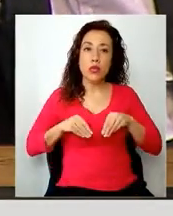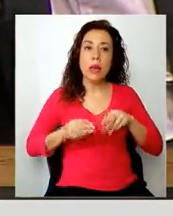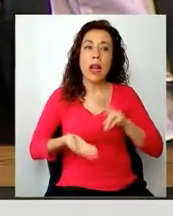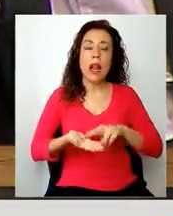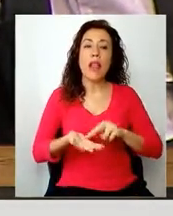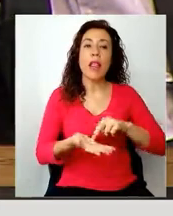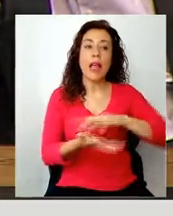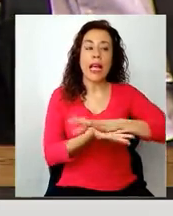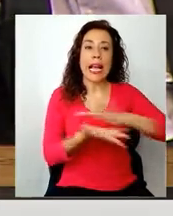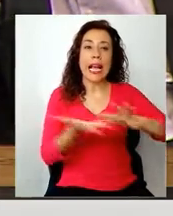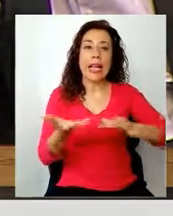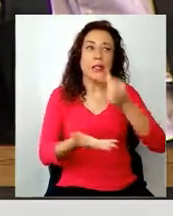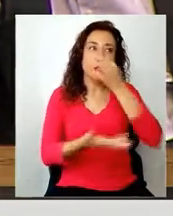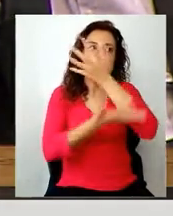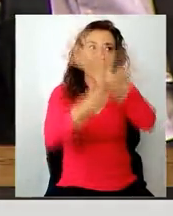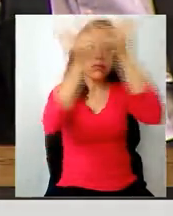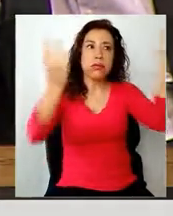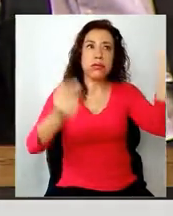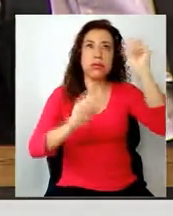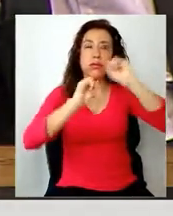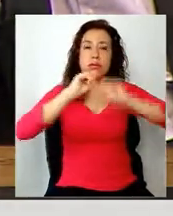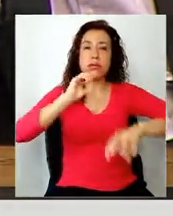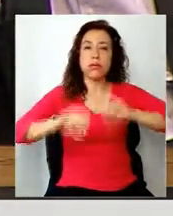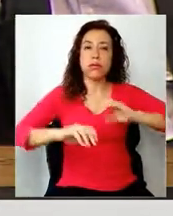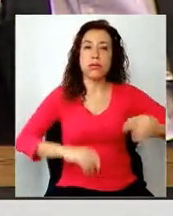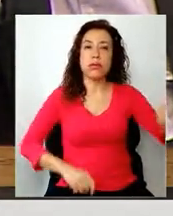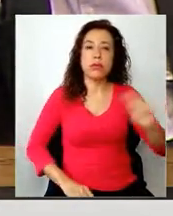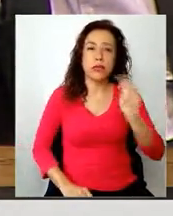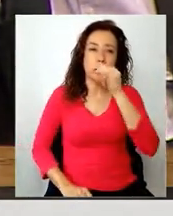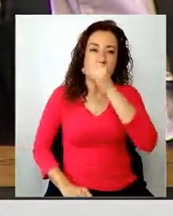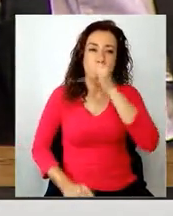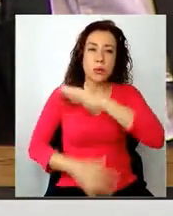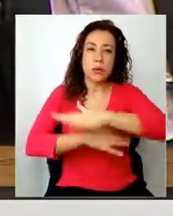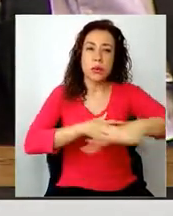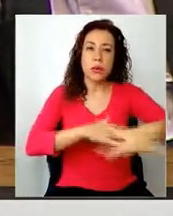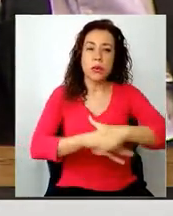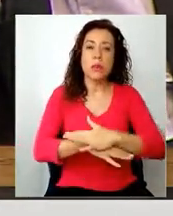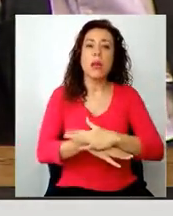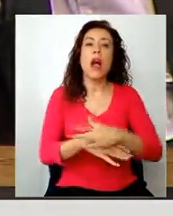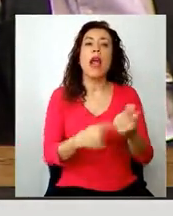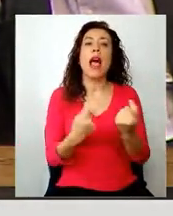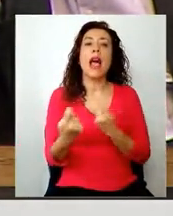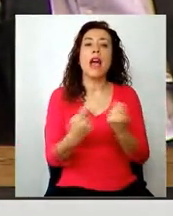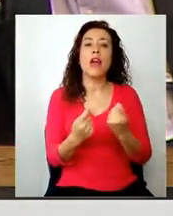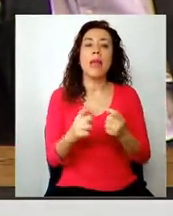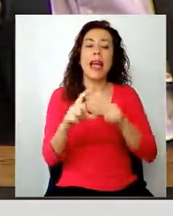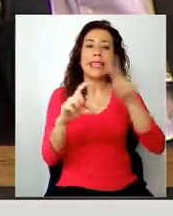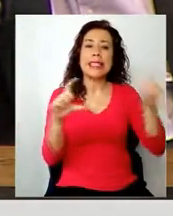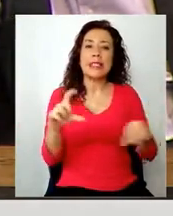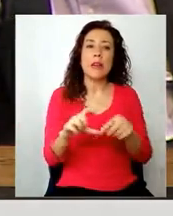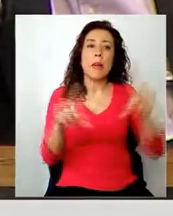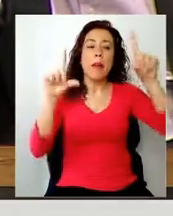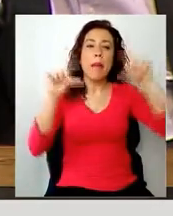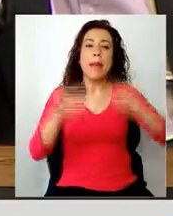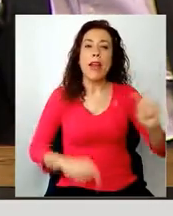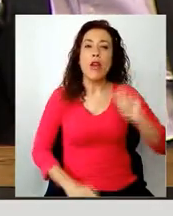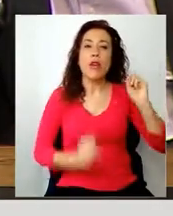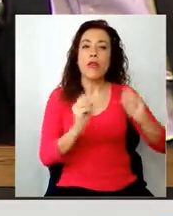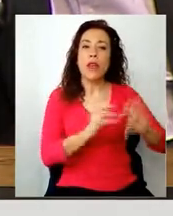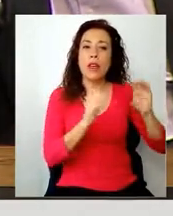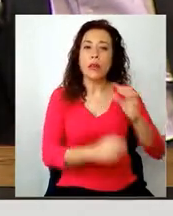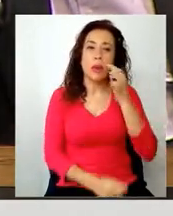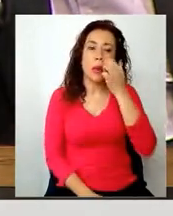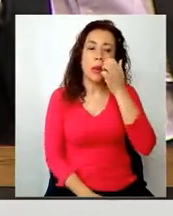pasando de una economía lineal a una economía circular reduciendo los residuos Así es que estoy muy